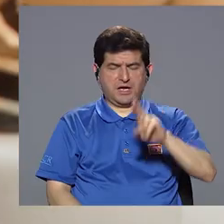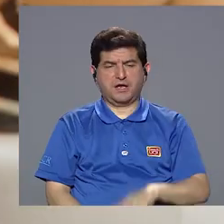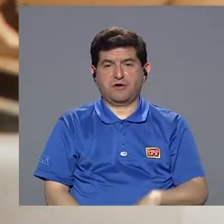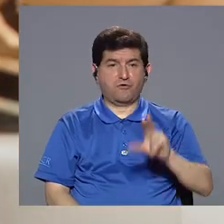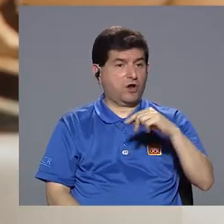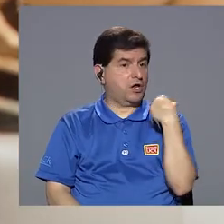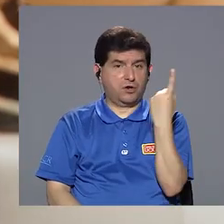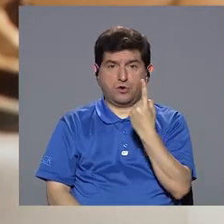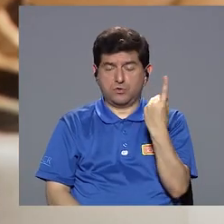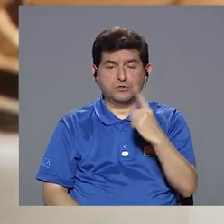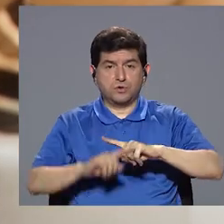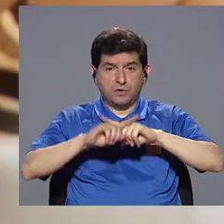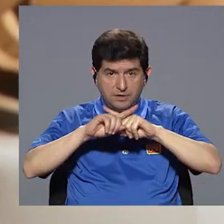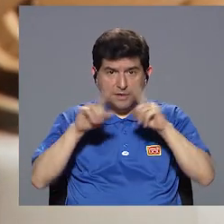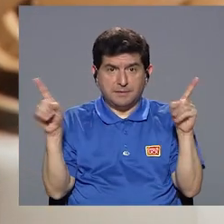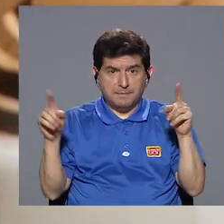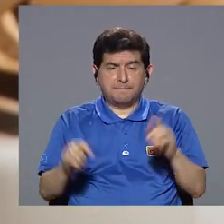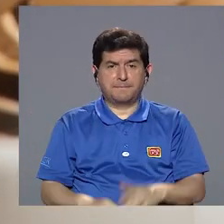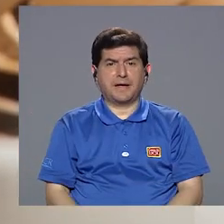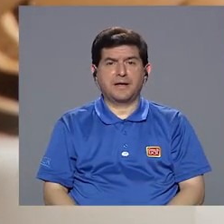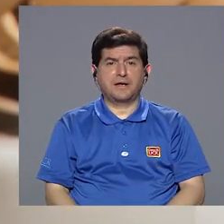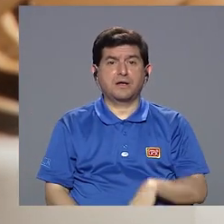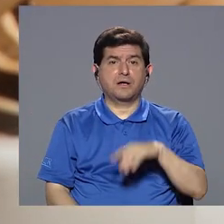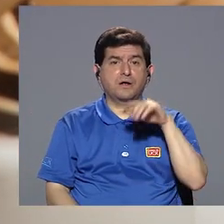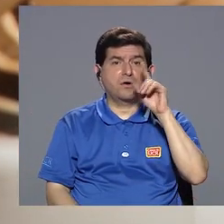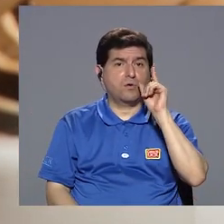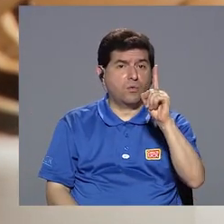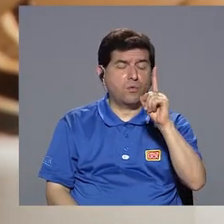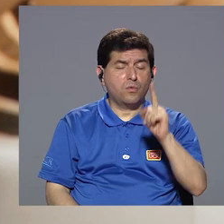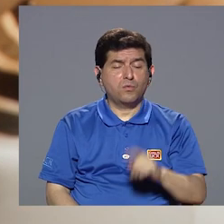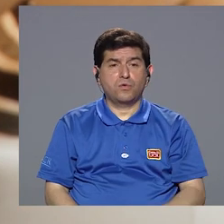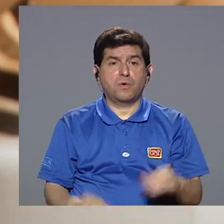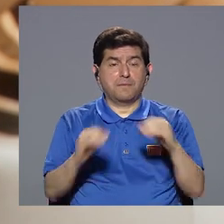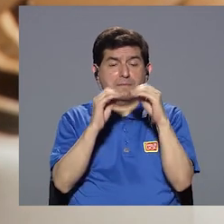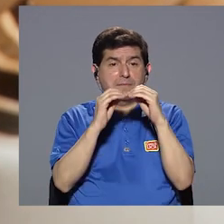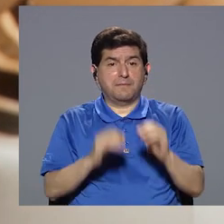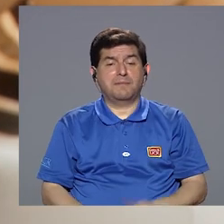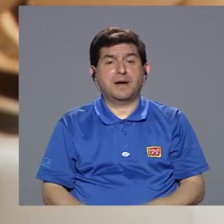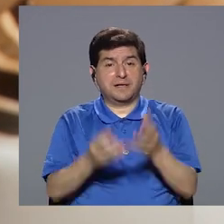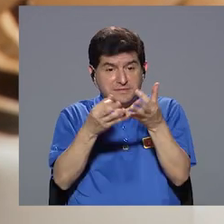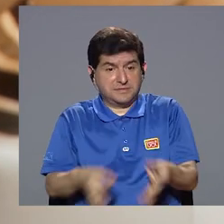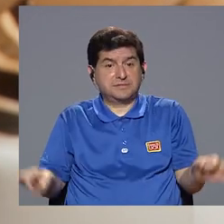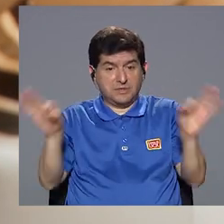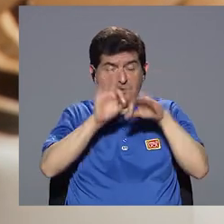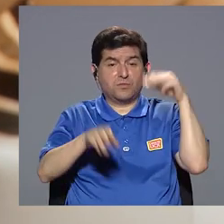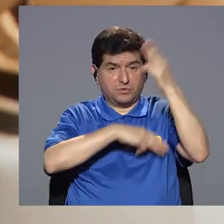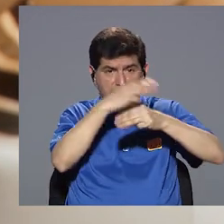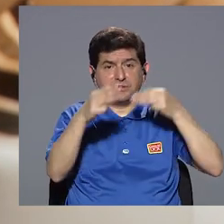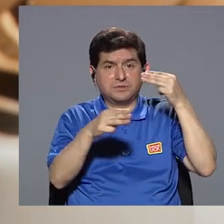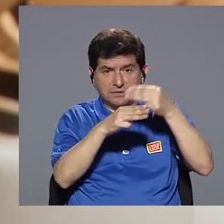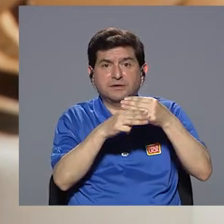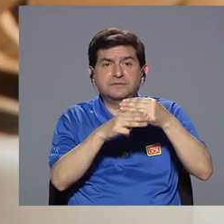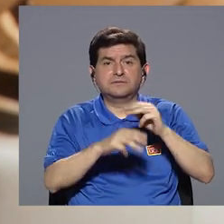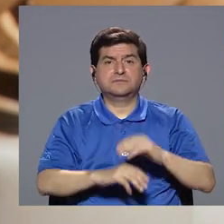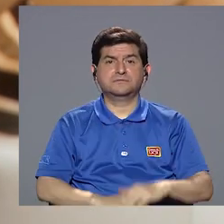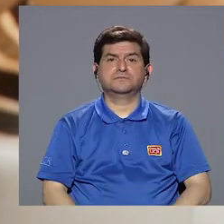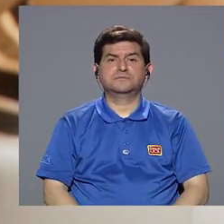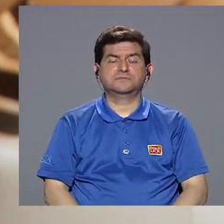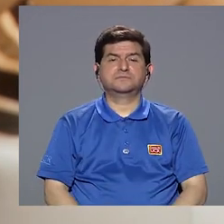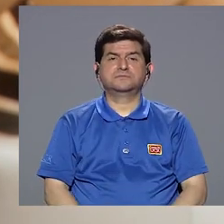costa rica si bien no es único es pintura alguna uno de los más sobresalientes a nivel mundial